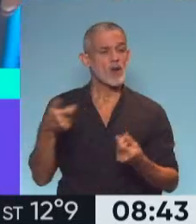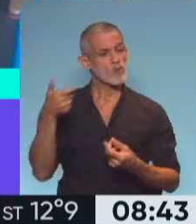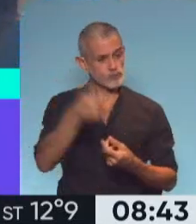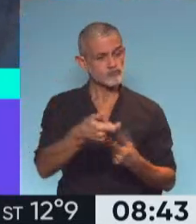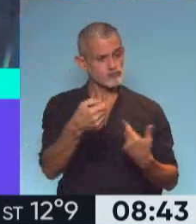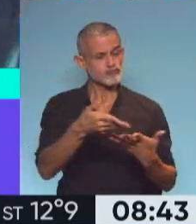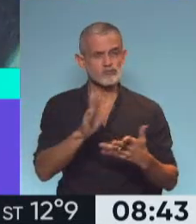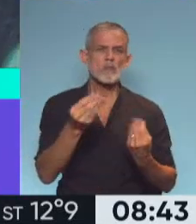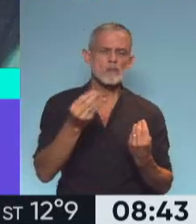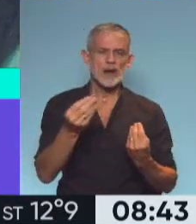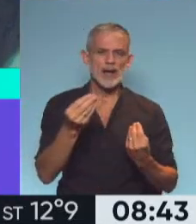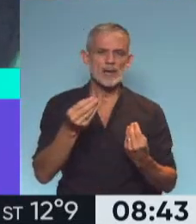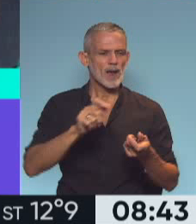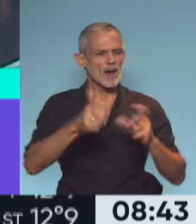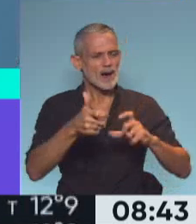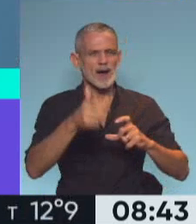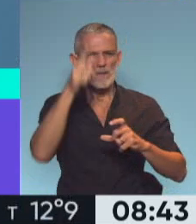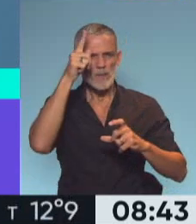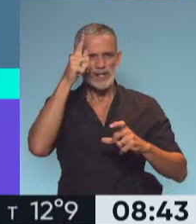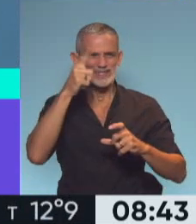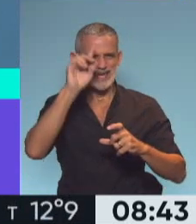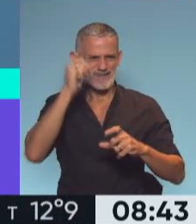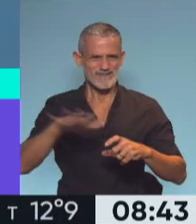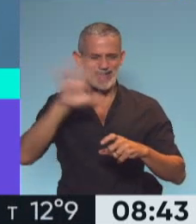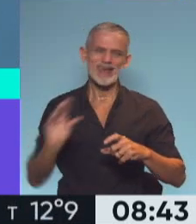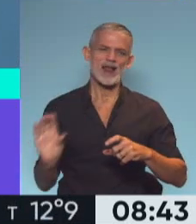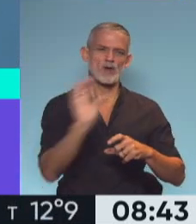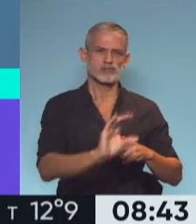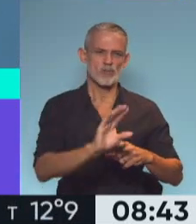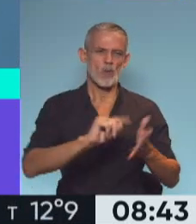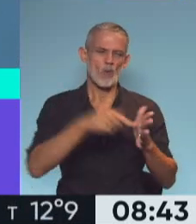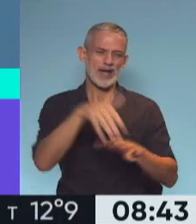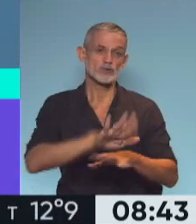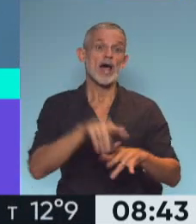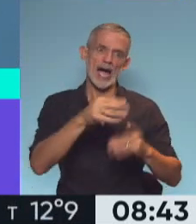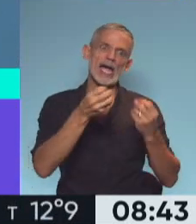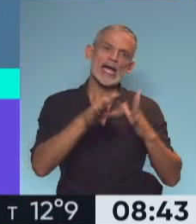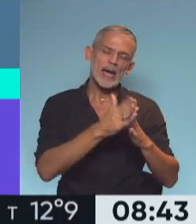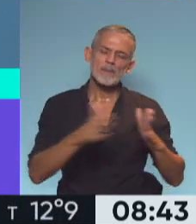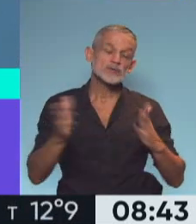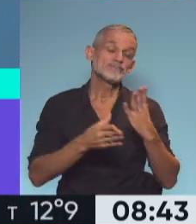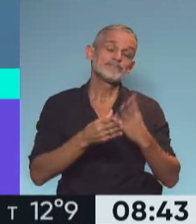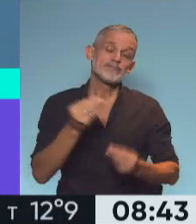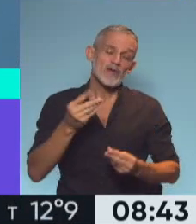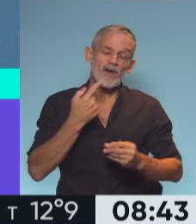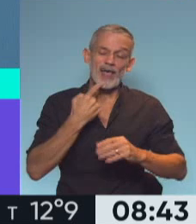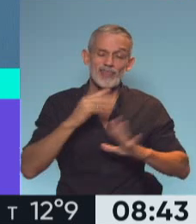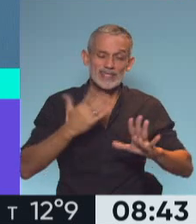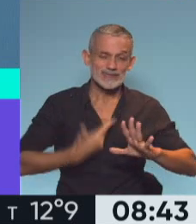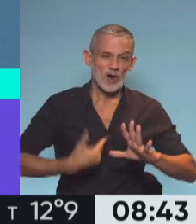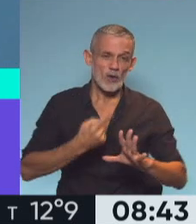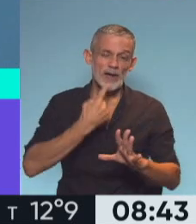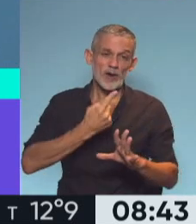para sostener el traspaso de la Policía Federal a la Ciudad de Buenos Aires. Ahí se inició todo. El error, dicen desde el gobierno,